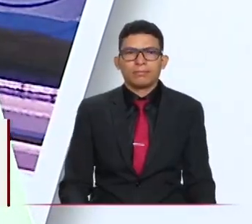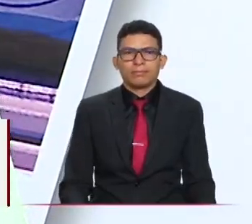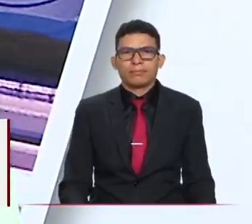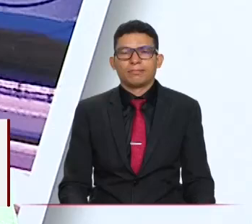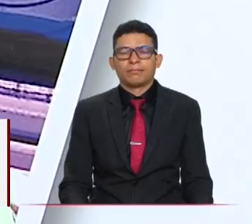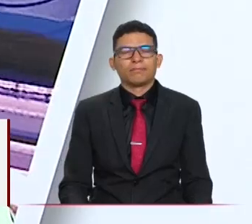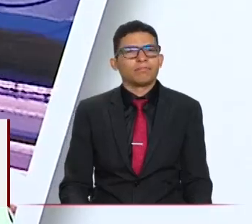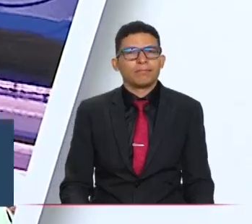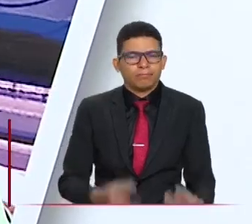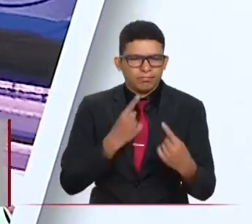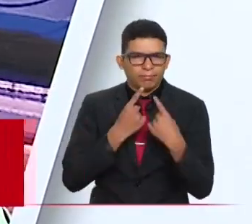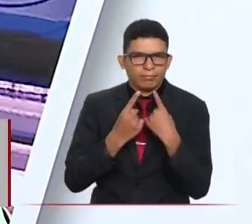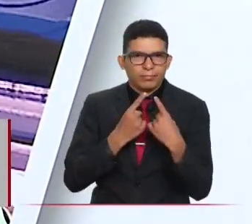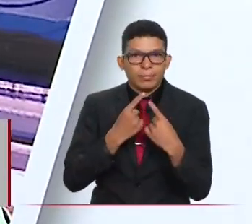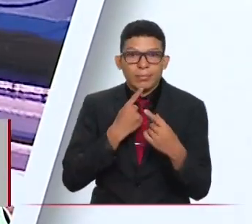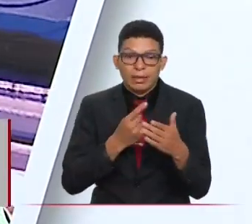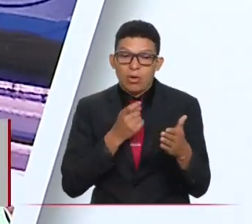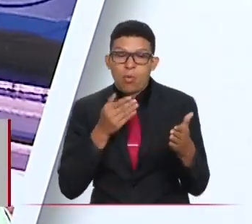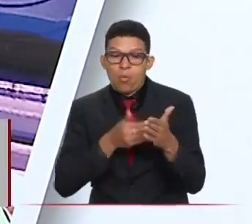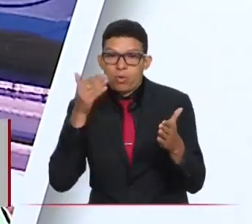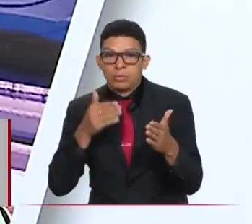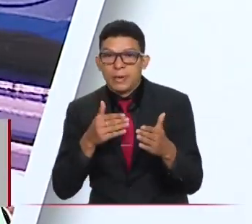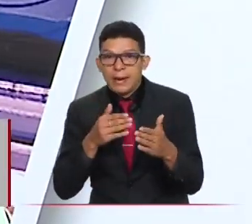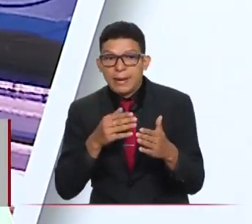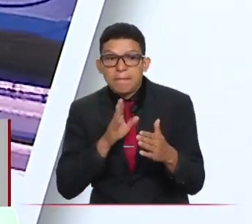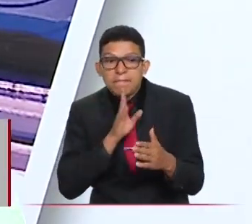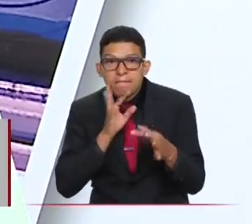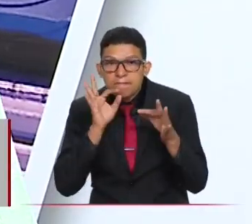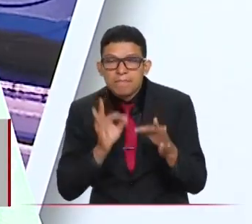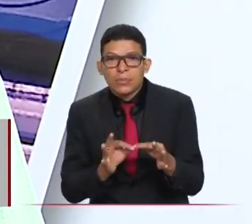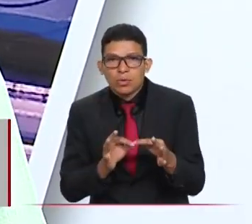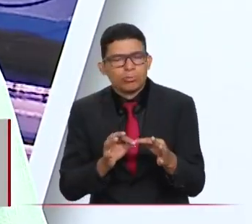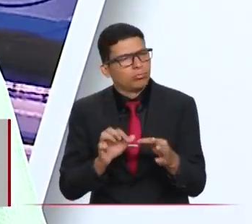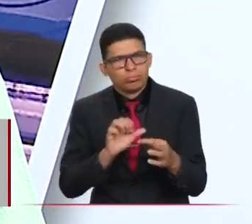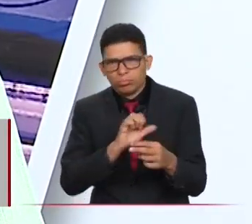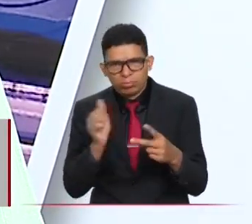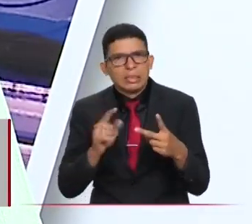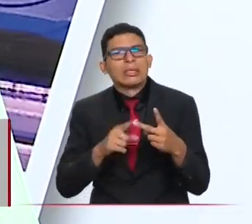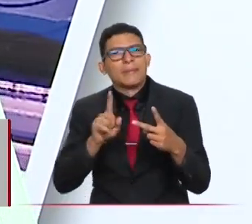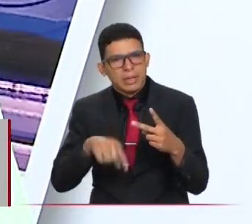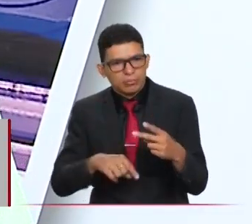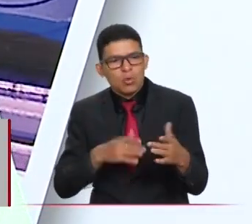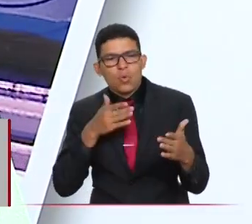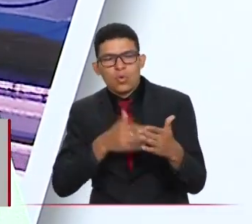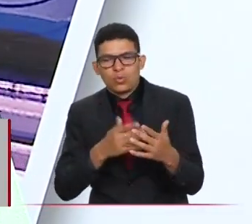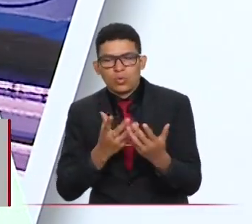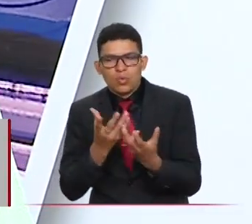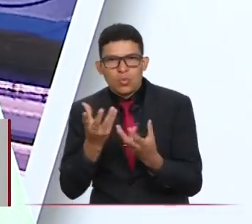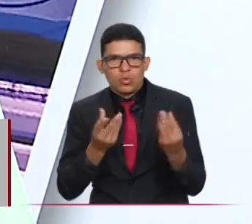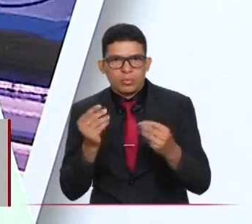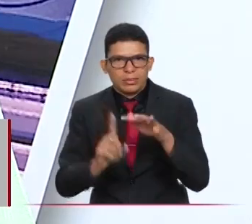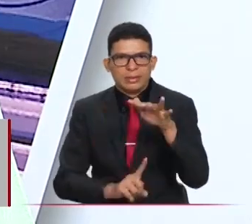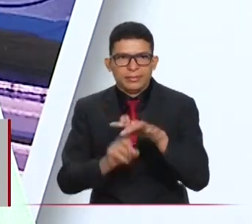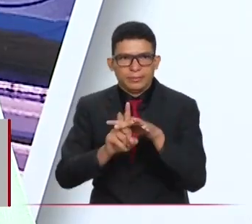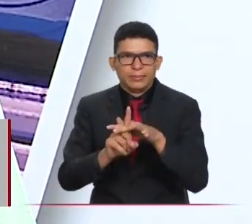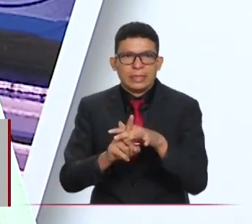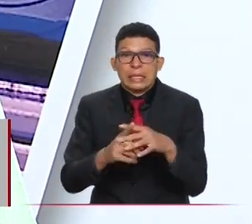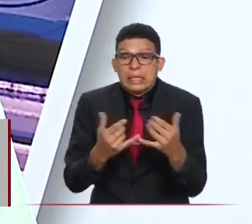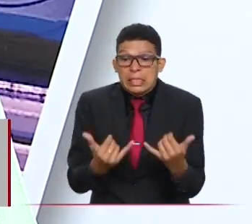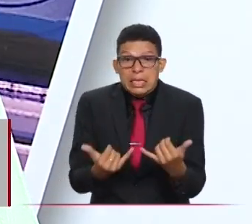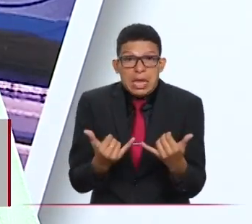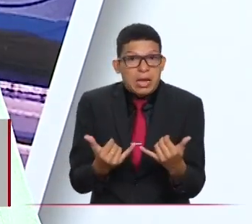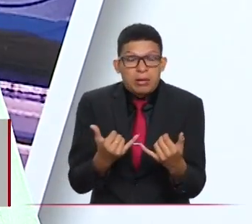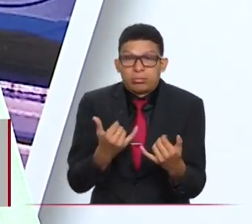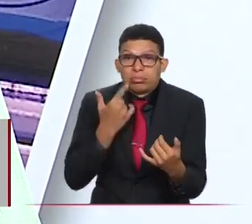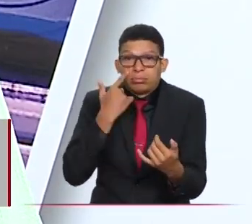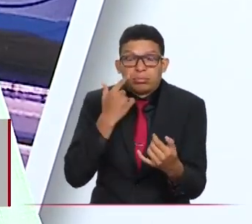Se habla, uno, amenazas de anónimos y también amenazas identificadas de grupos insurgentes. Eso desde ya es una